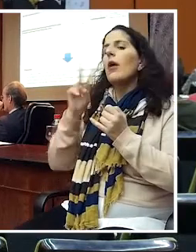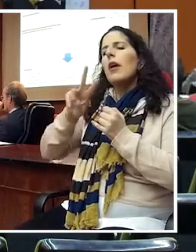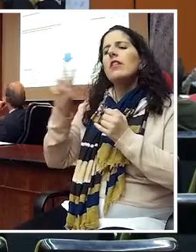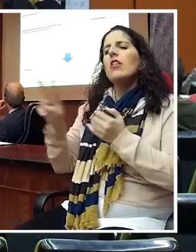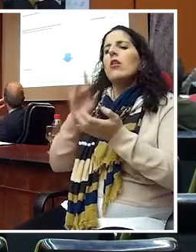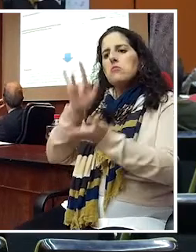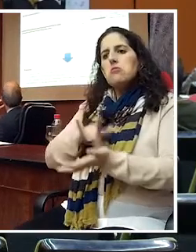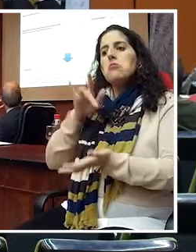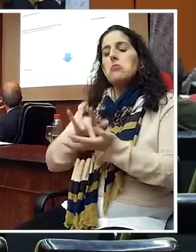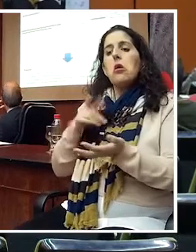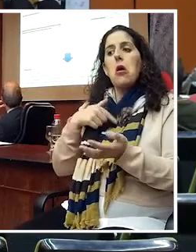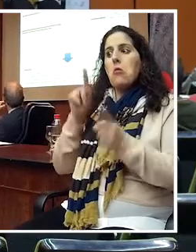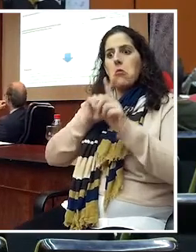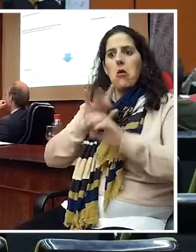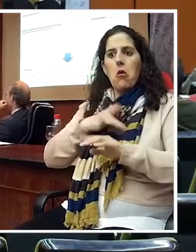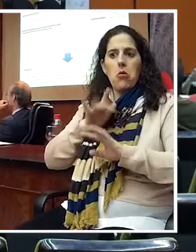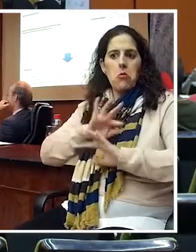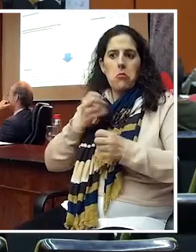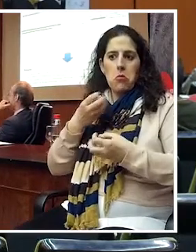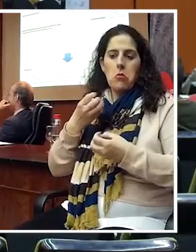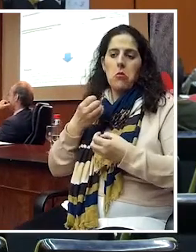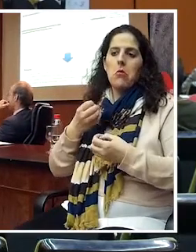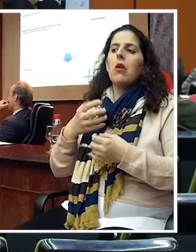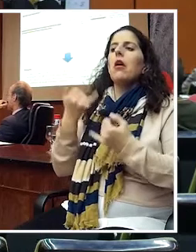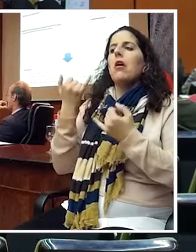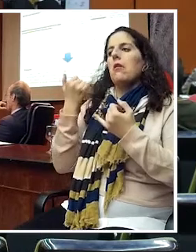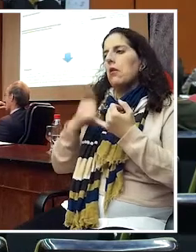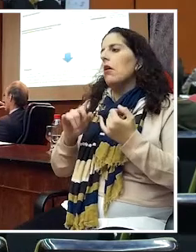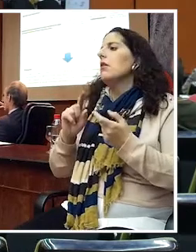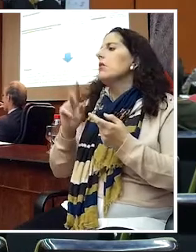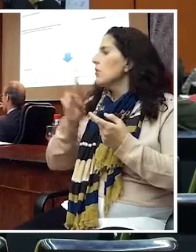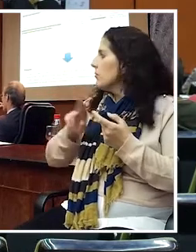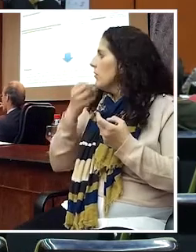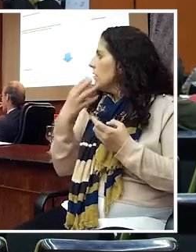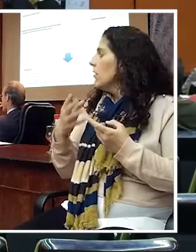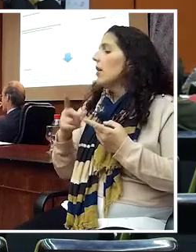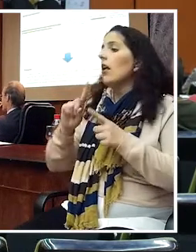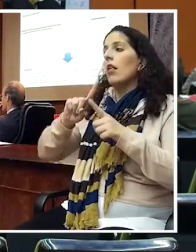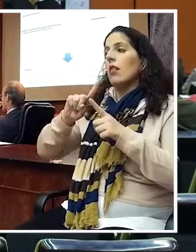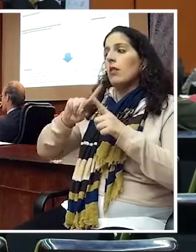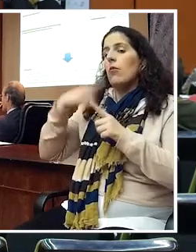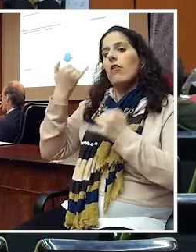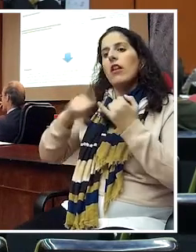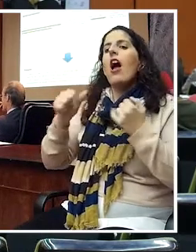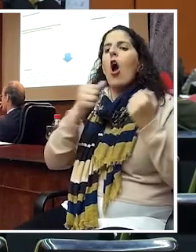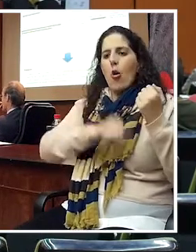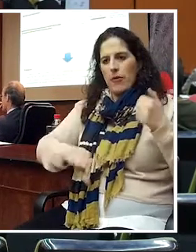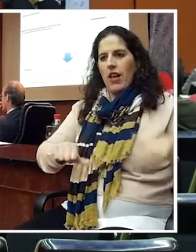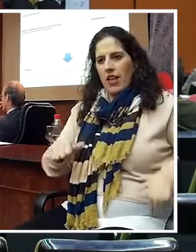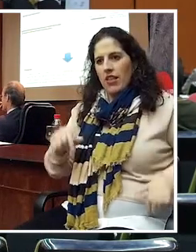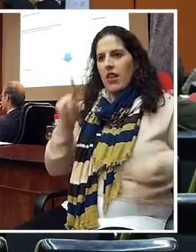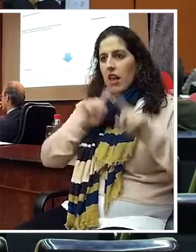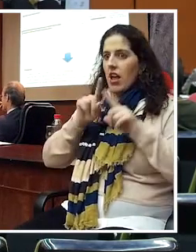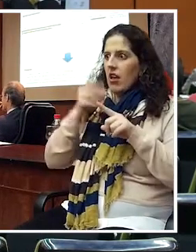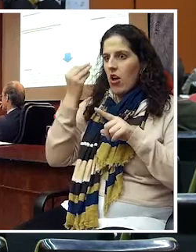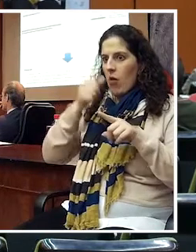sin incidencias cardiológicas ni del aparato locomotor. Posteriormente, Alfonso se operó de la cadera, que le tenía mucho